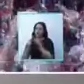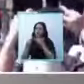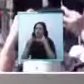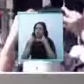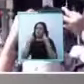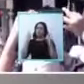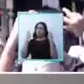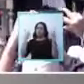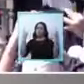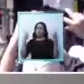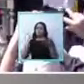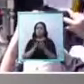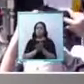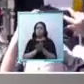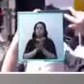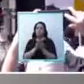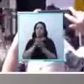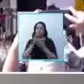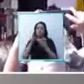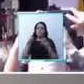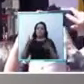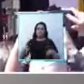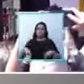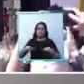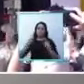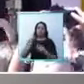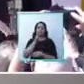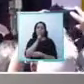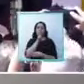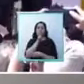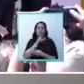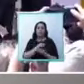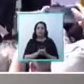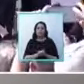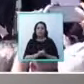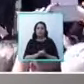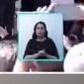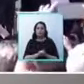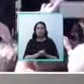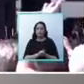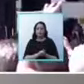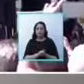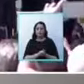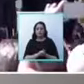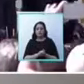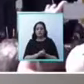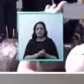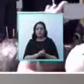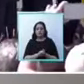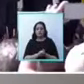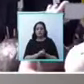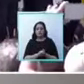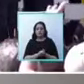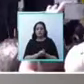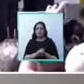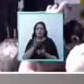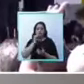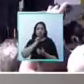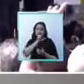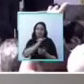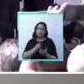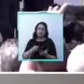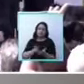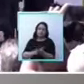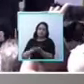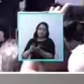que gobernaba Mel. Y luego, bueno, en septiembre vamos a ver reposicionados algunos organismos de lo que se llamaba sociedad civil, ¿verdad?, en